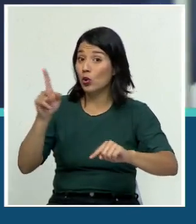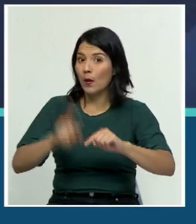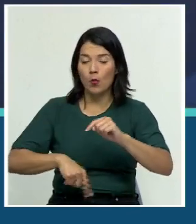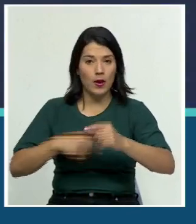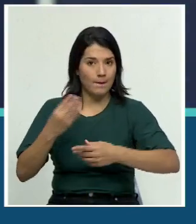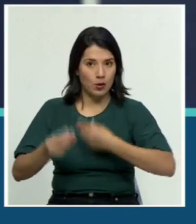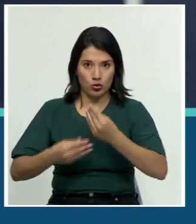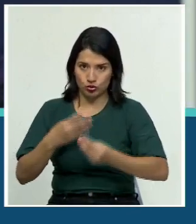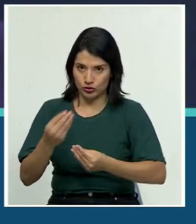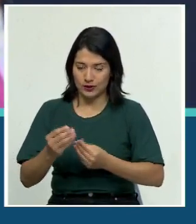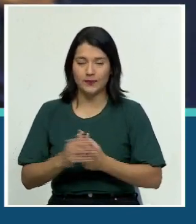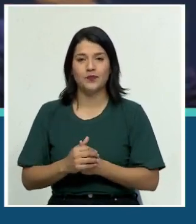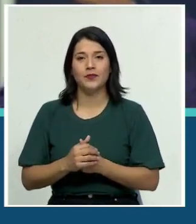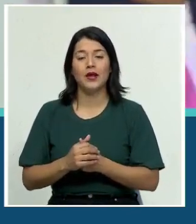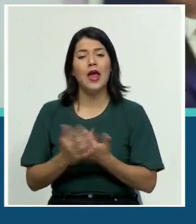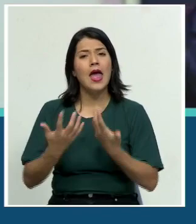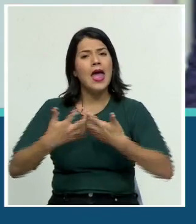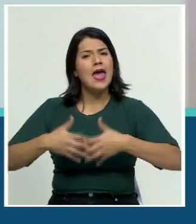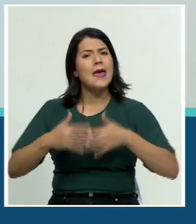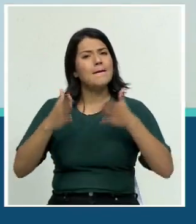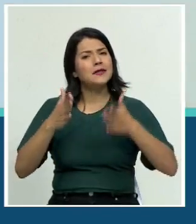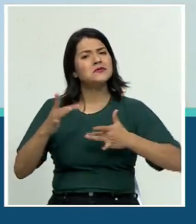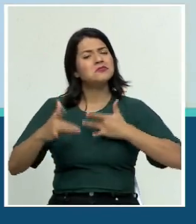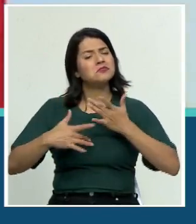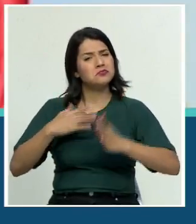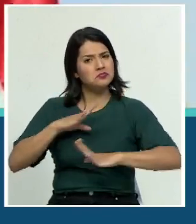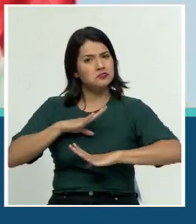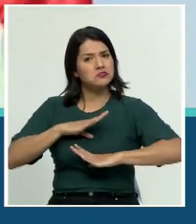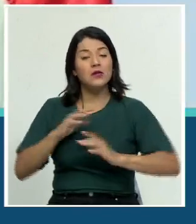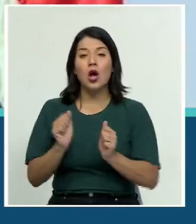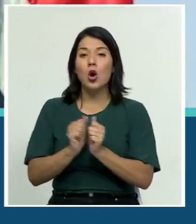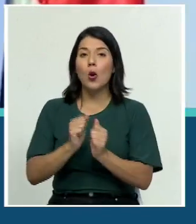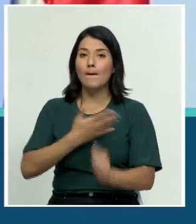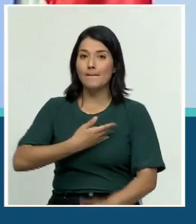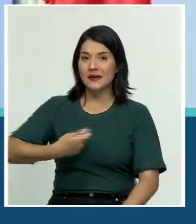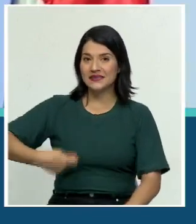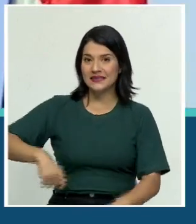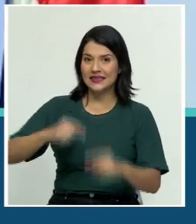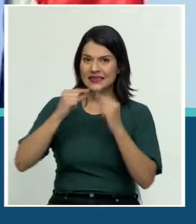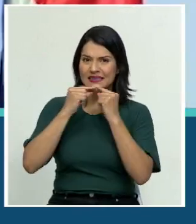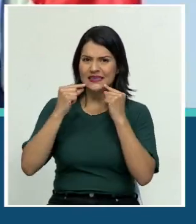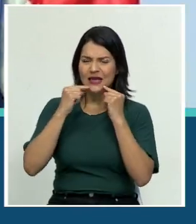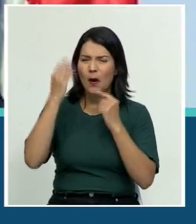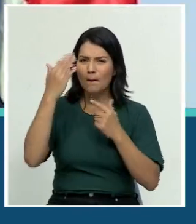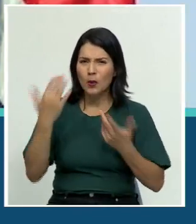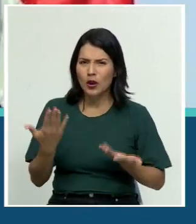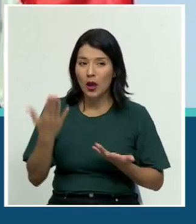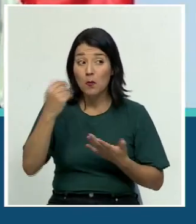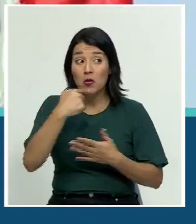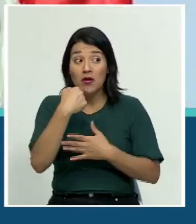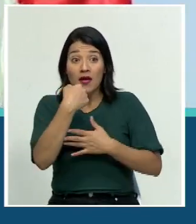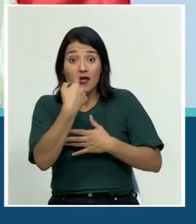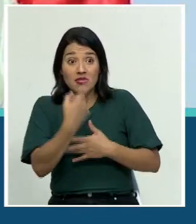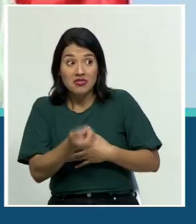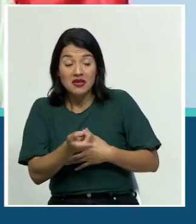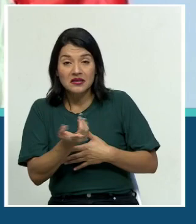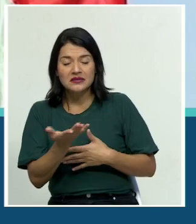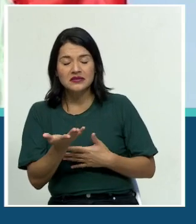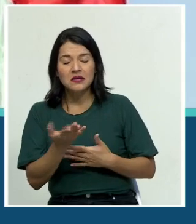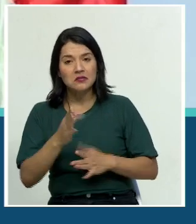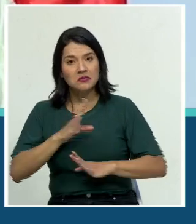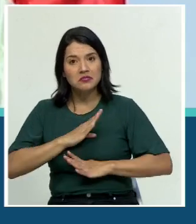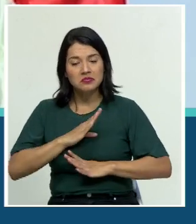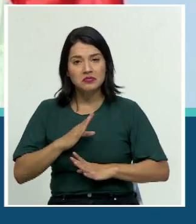Por su parte, los empresarios se sintieron complacidos con el presidente Chávez porque aseguran que las señales que les ha dado los dejan